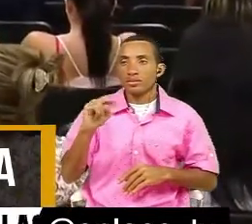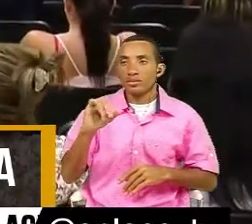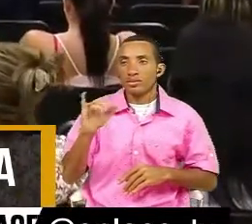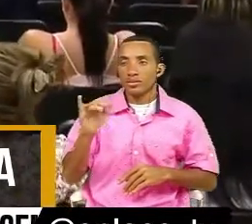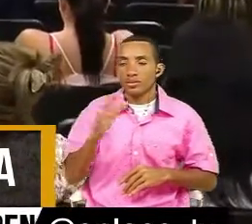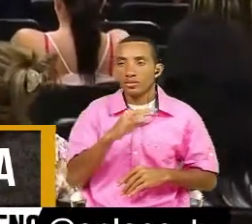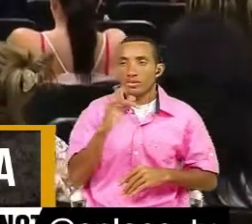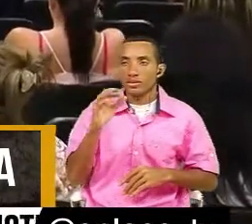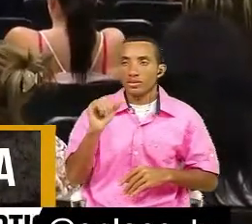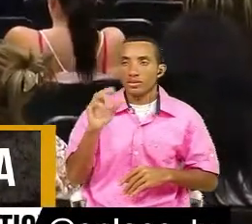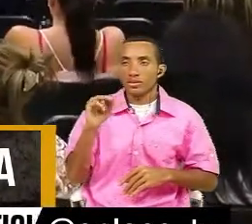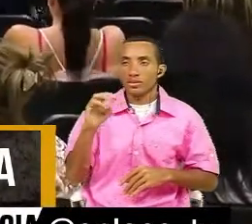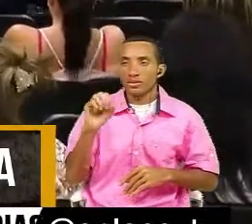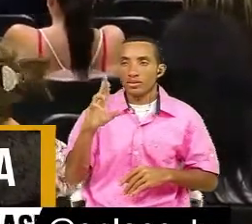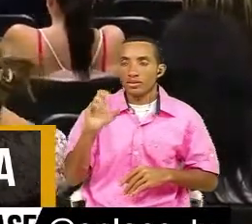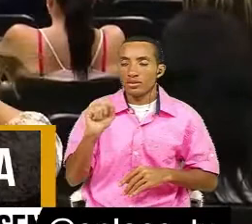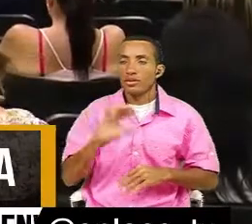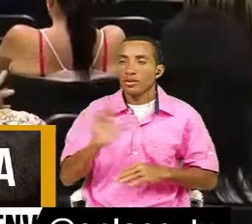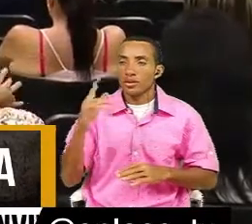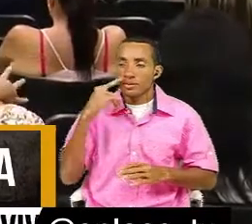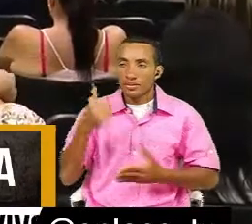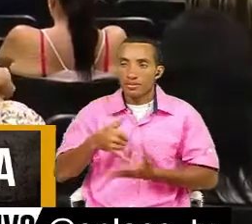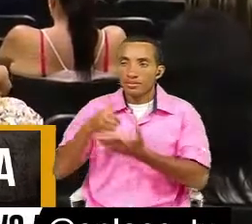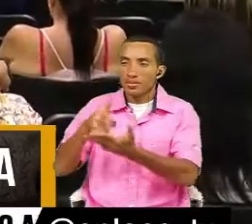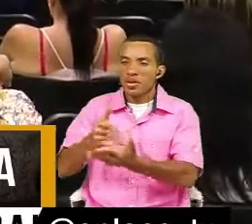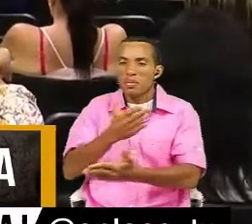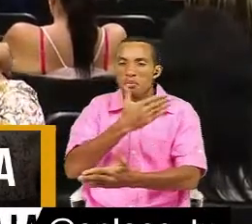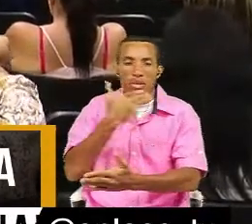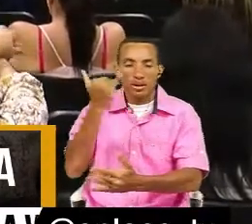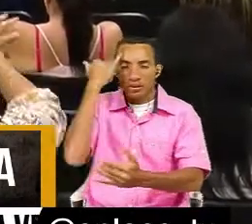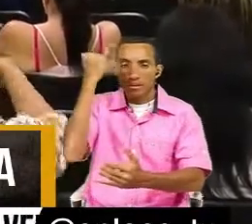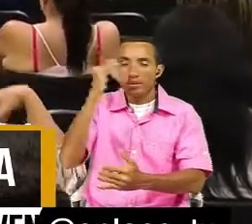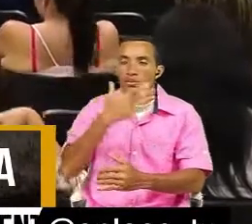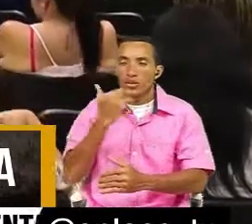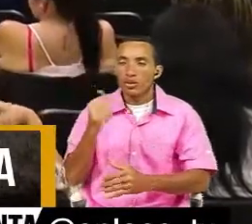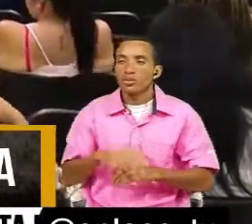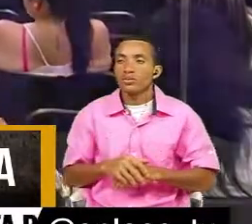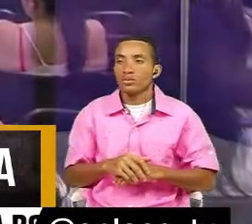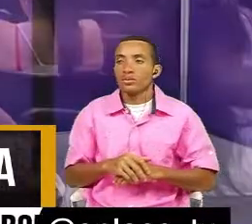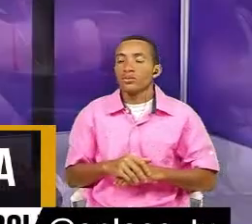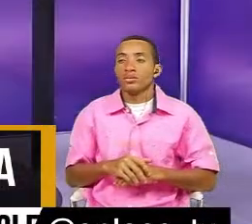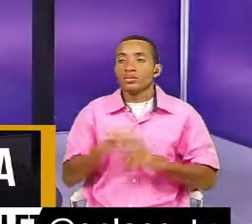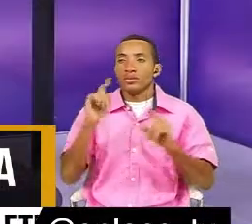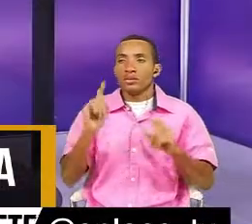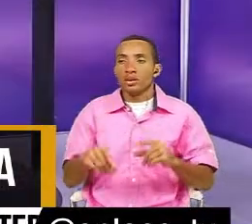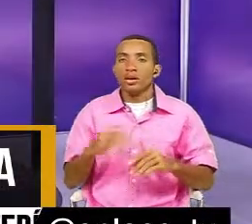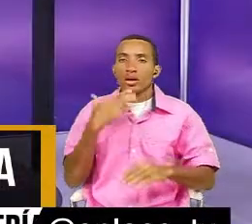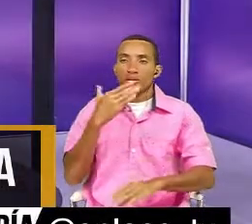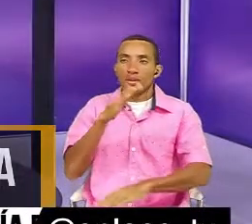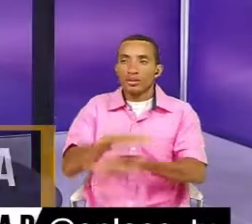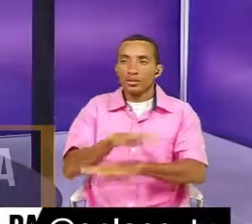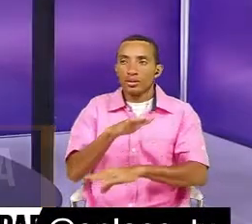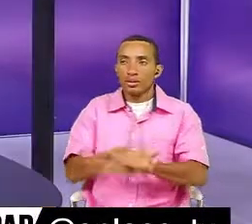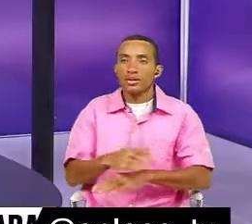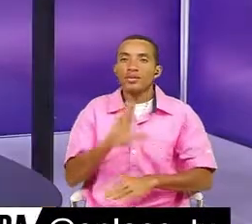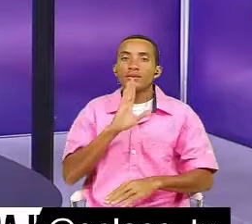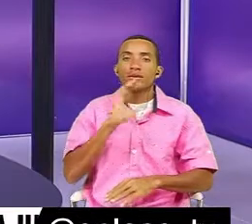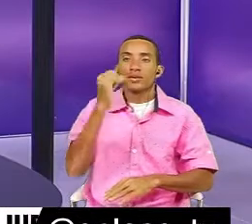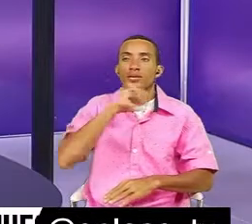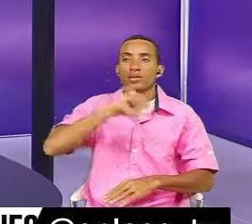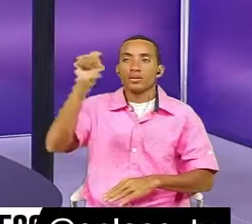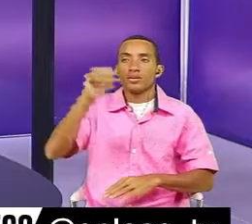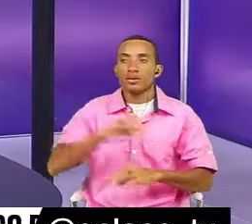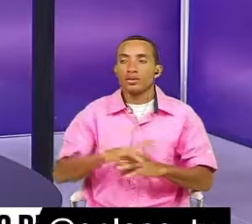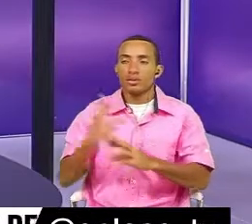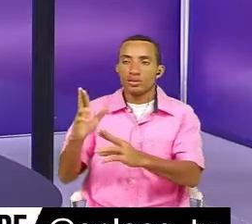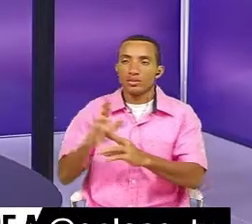final de esta jornada pues se premiará la mejor ponencia. Nosotros tendremos entonces en nuestra emisión de la tarde quién fue el ganador y los resultados